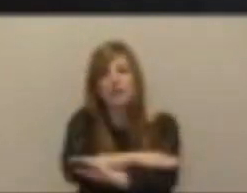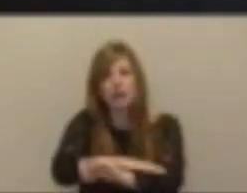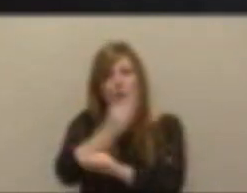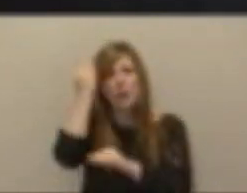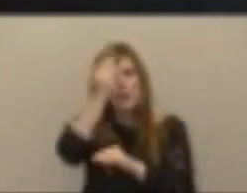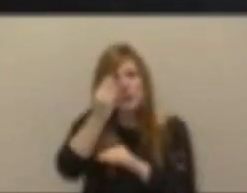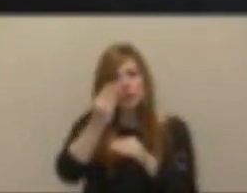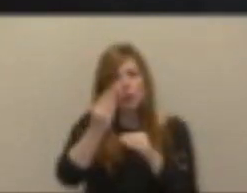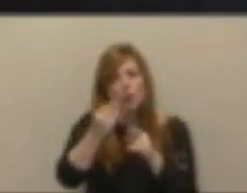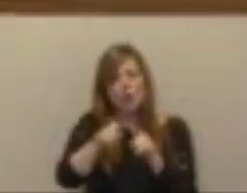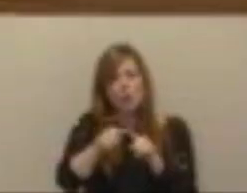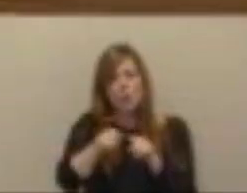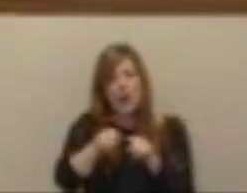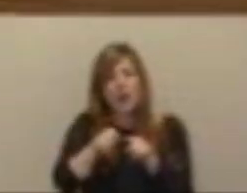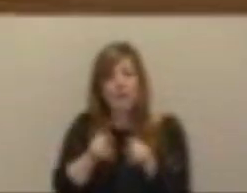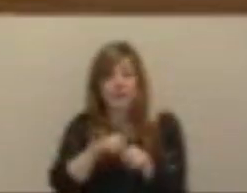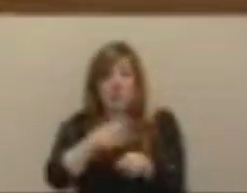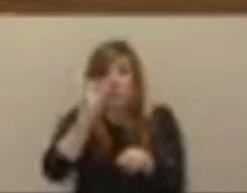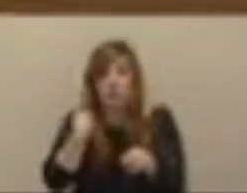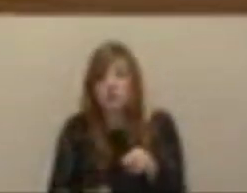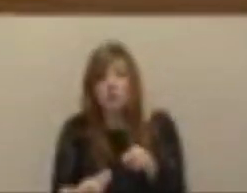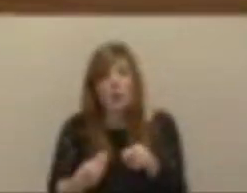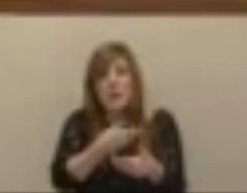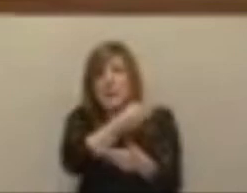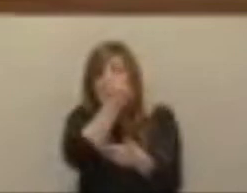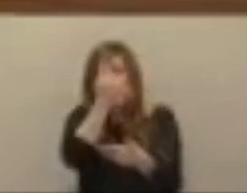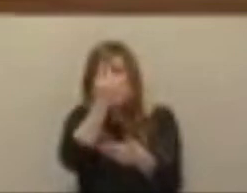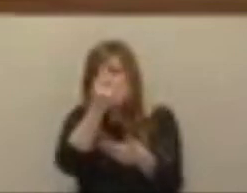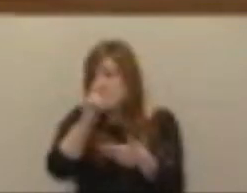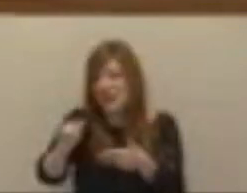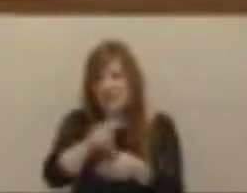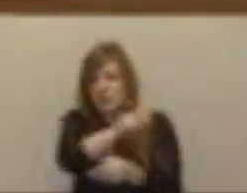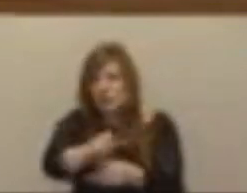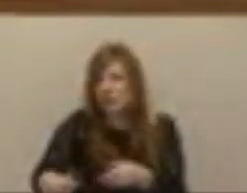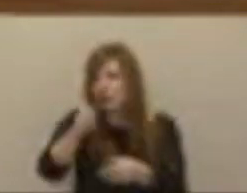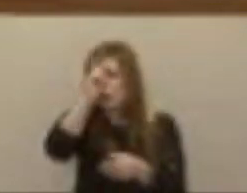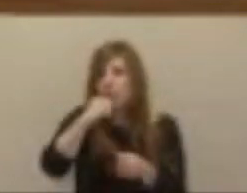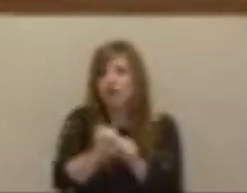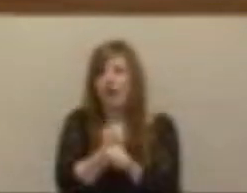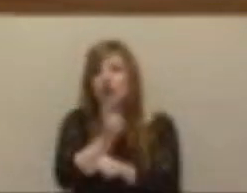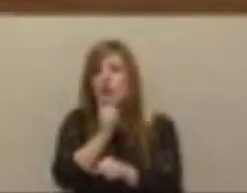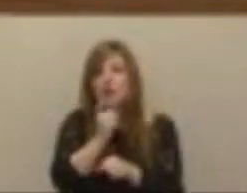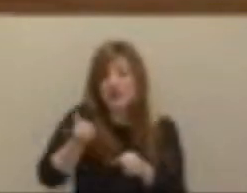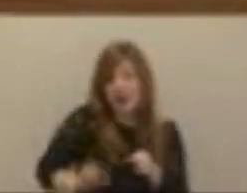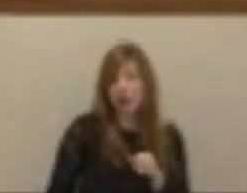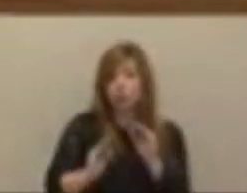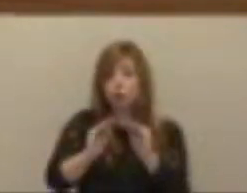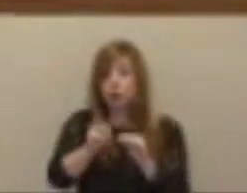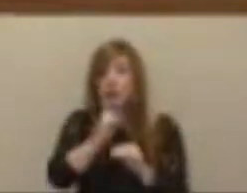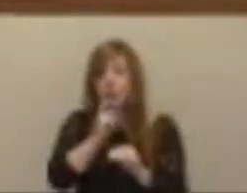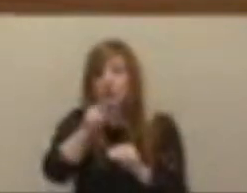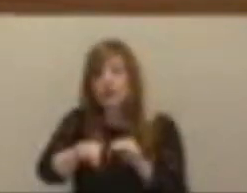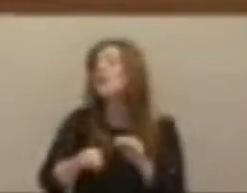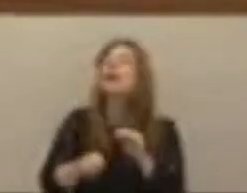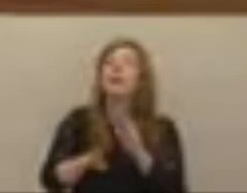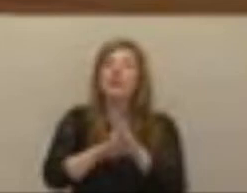una administración paralela donde hay cientos, quizás miles de personas que no sabemos cómo están trabajando ahí, no sabemos los salarios que tienen y están manteniéndose con servicios